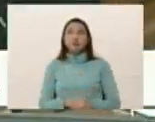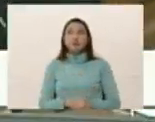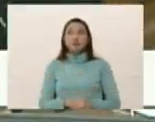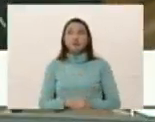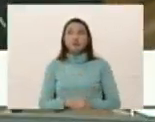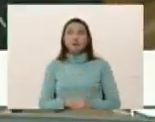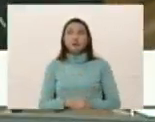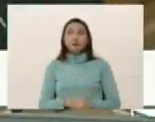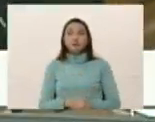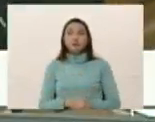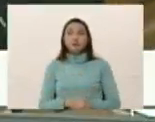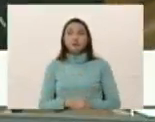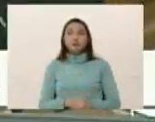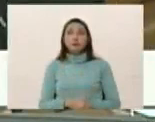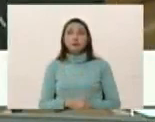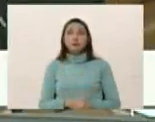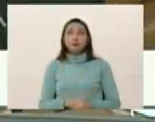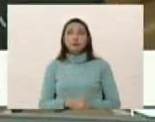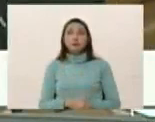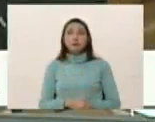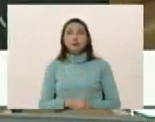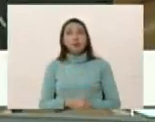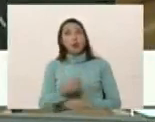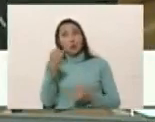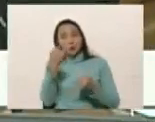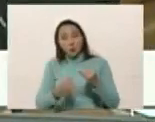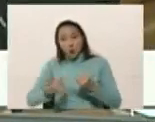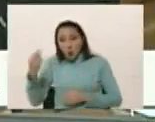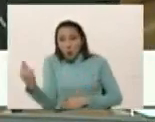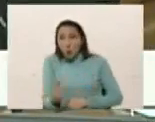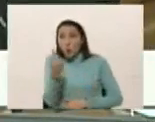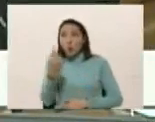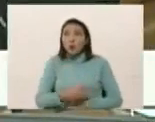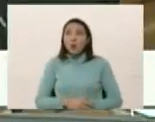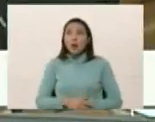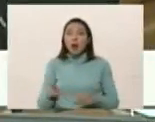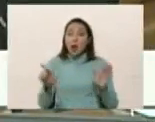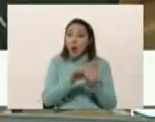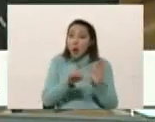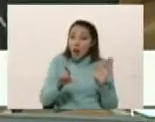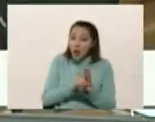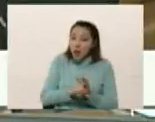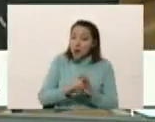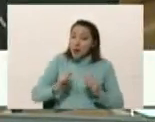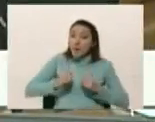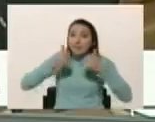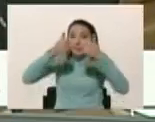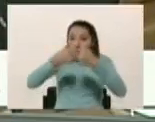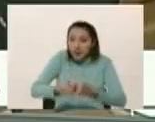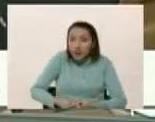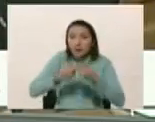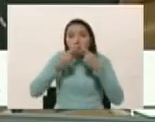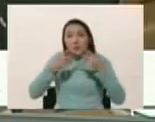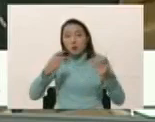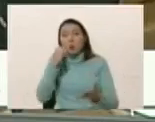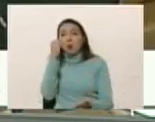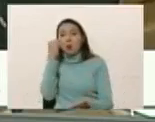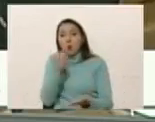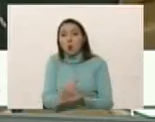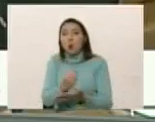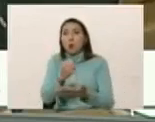7 disposición final única esta ley entrará en vigencia al momento de su publicación en gaceta oficial